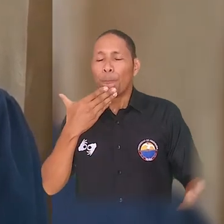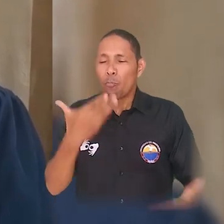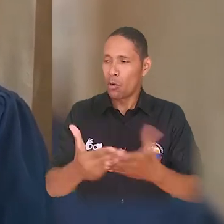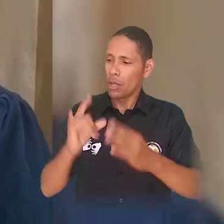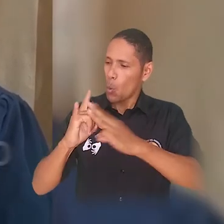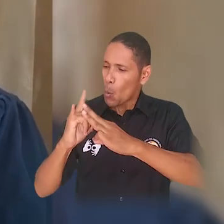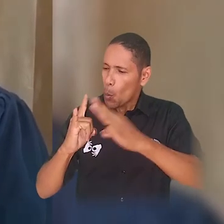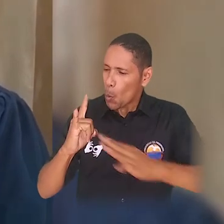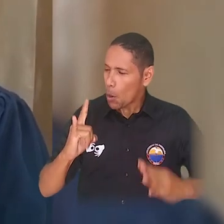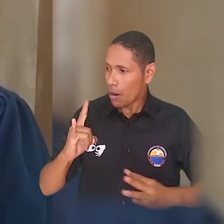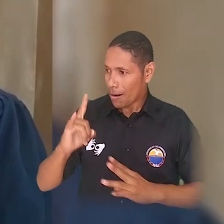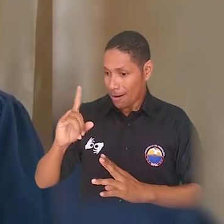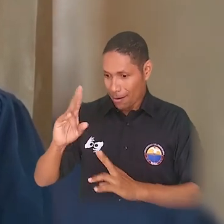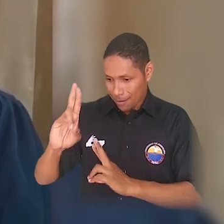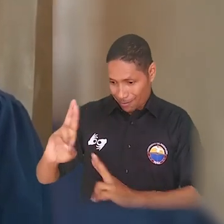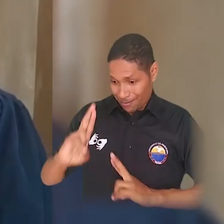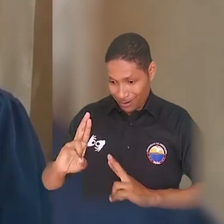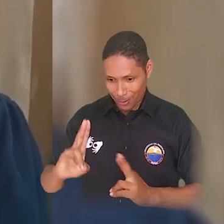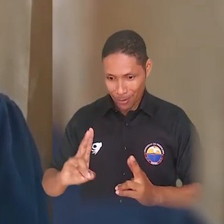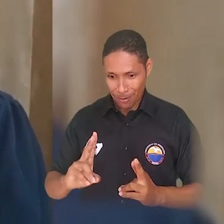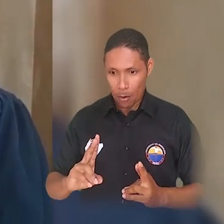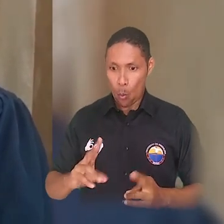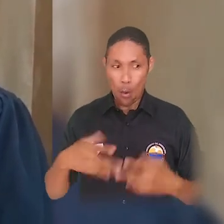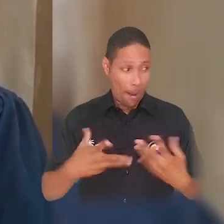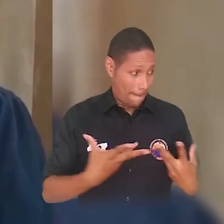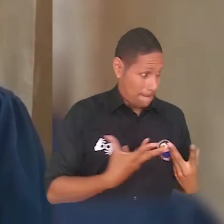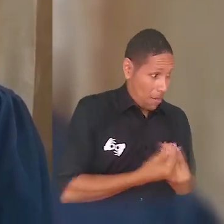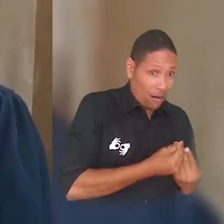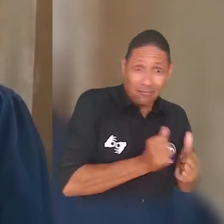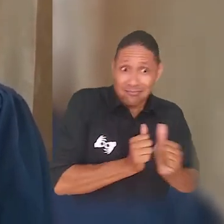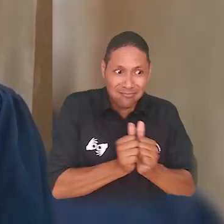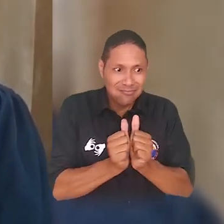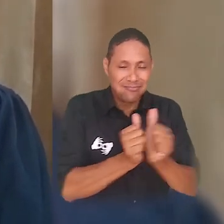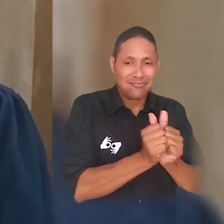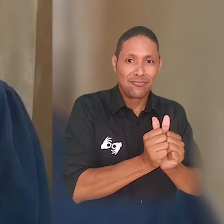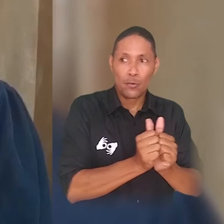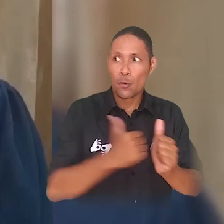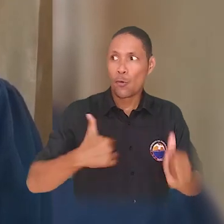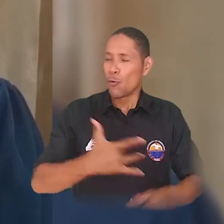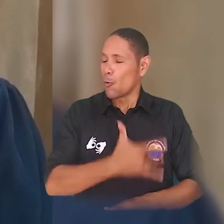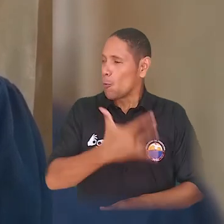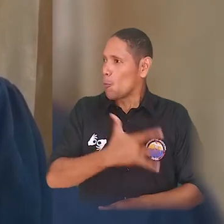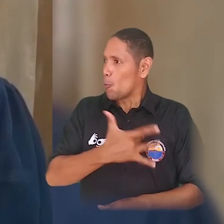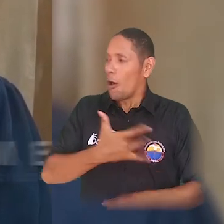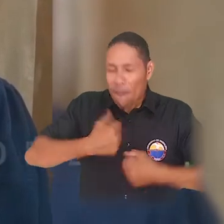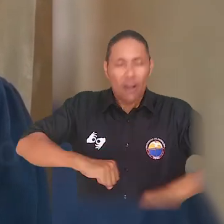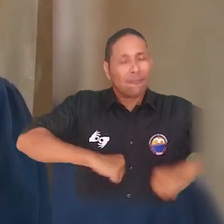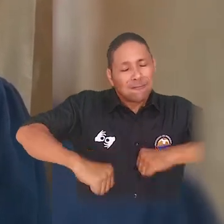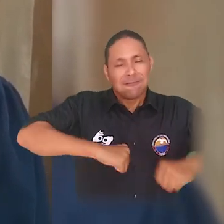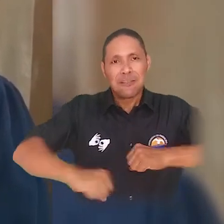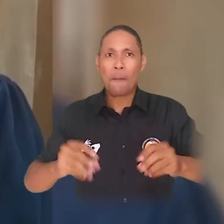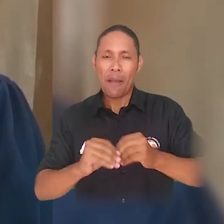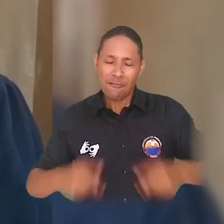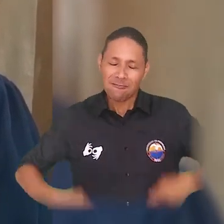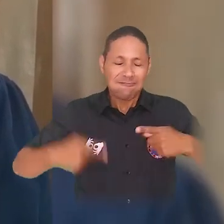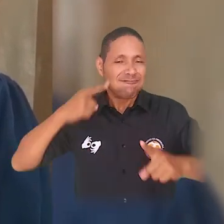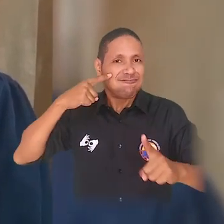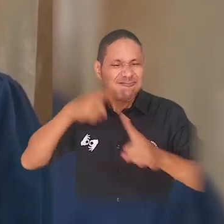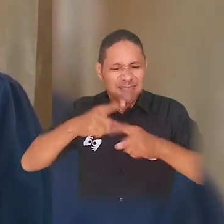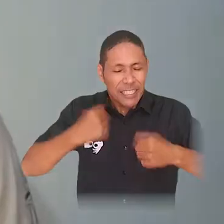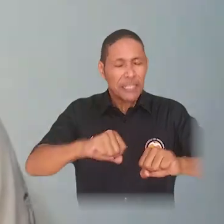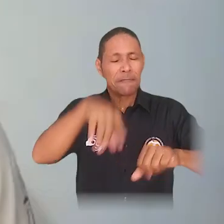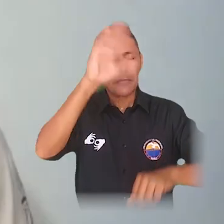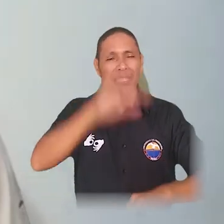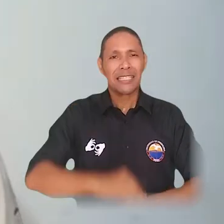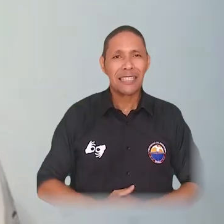a la Universidad del Magdalena por este reconocimiento que me da a mí y a nuestros demás compañeros, lo cual nos motiva a seguir esforzándonos a lo largo de nuestra